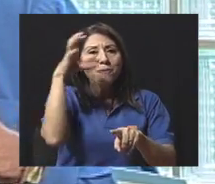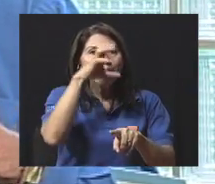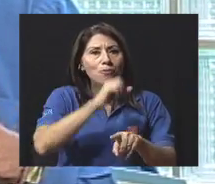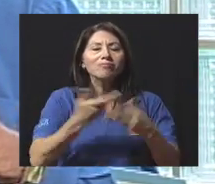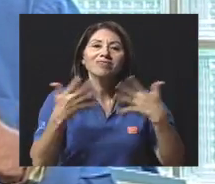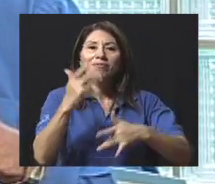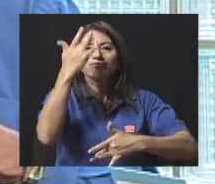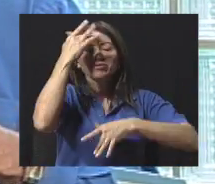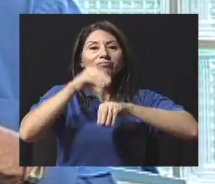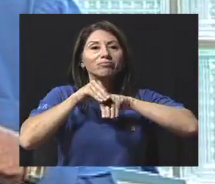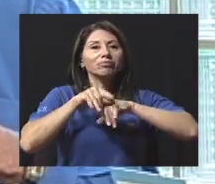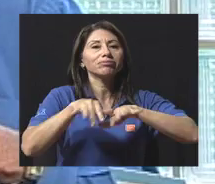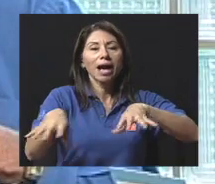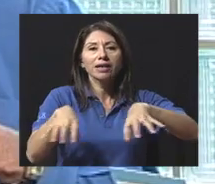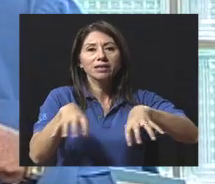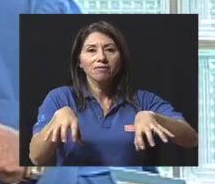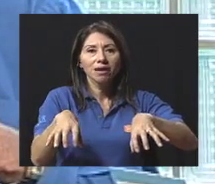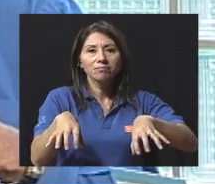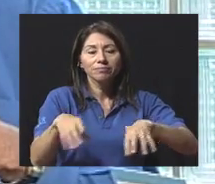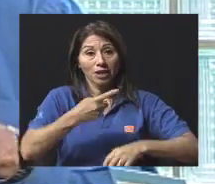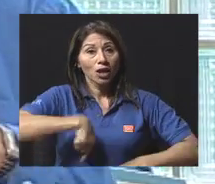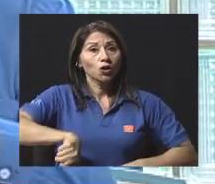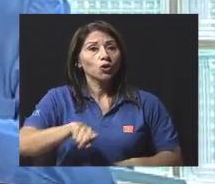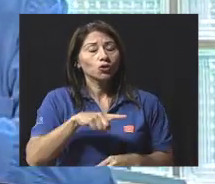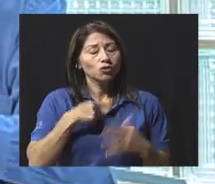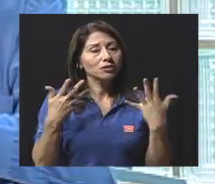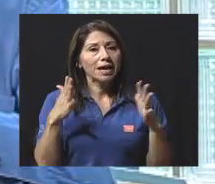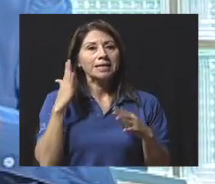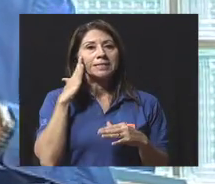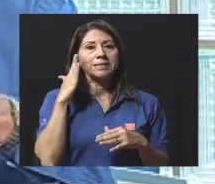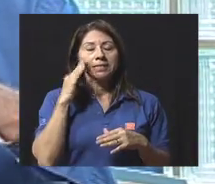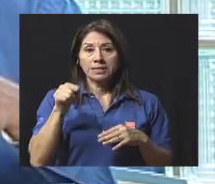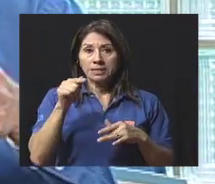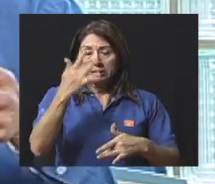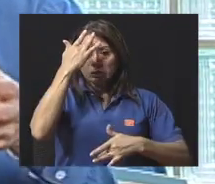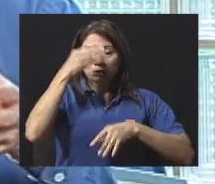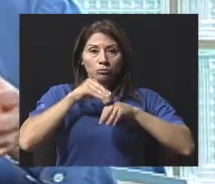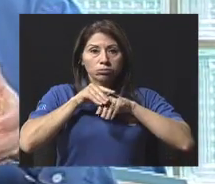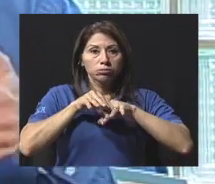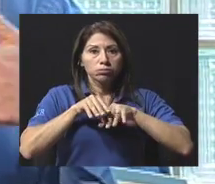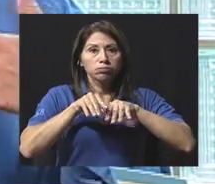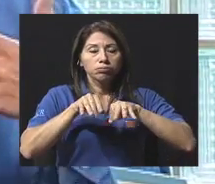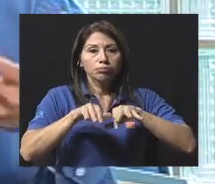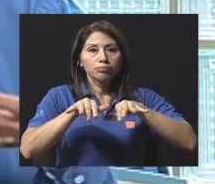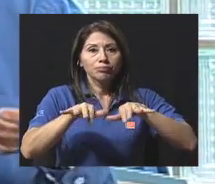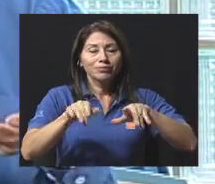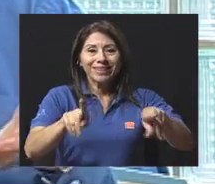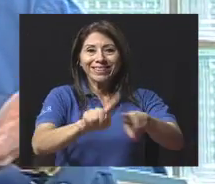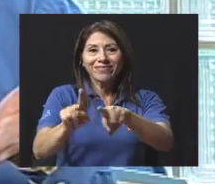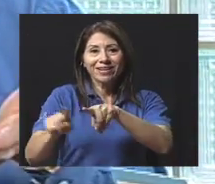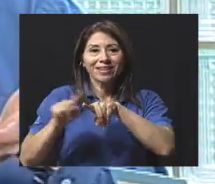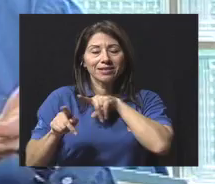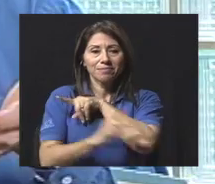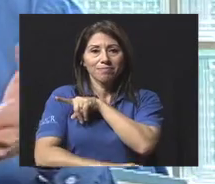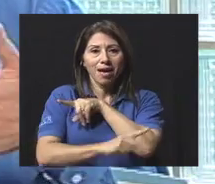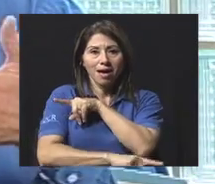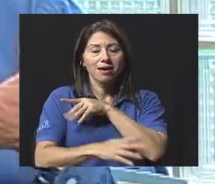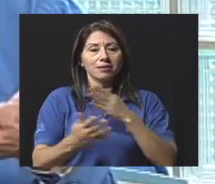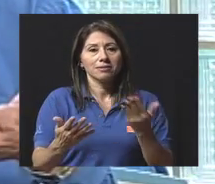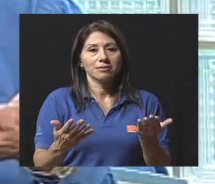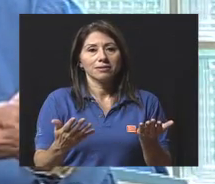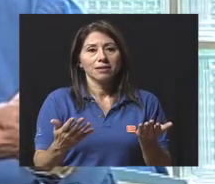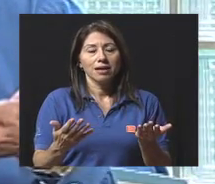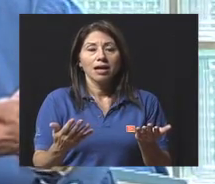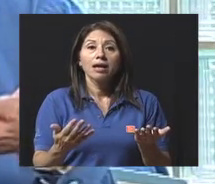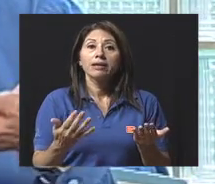activa Entonces desde ahí pues tenemos que esta transmisión se viene incrementando geográficamente se tuo un brote o se